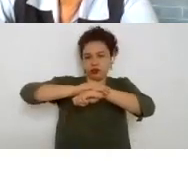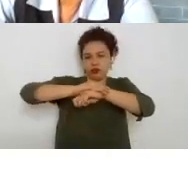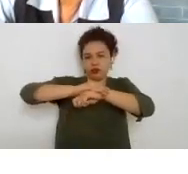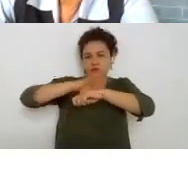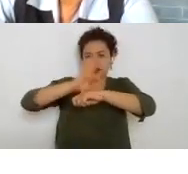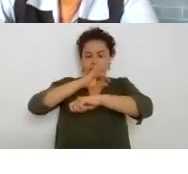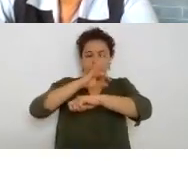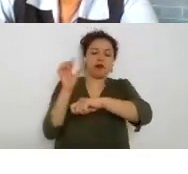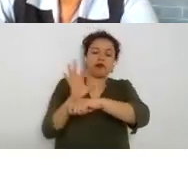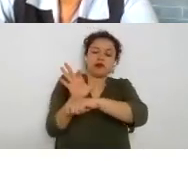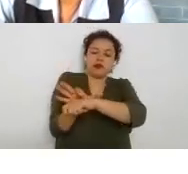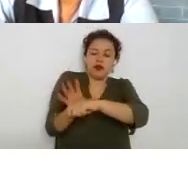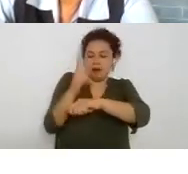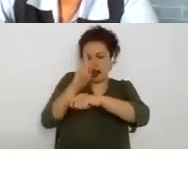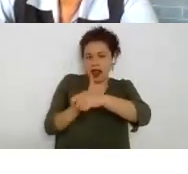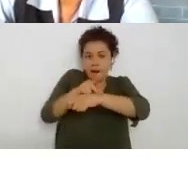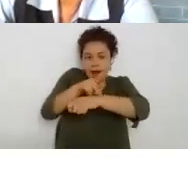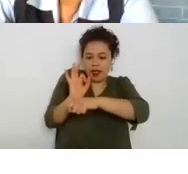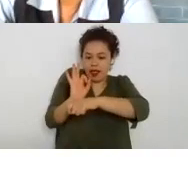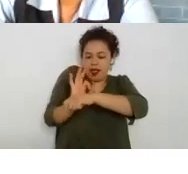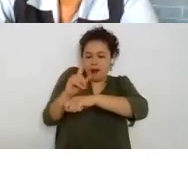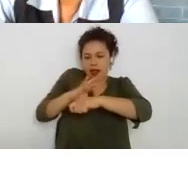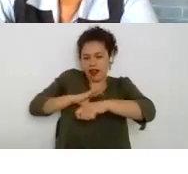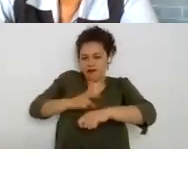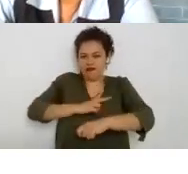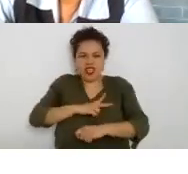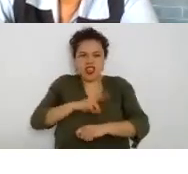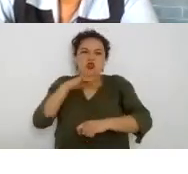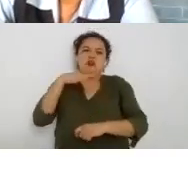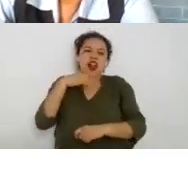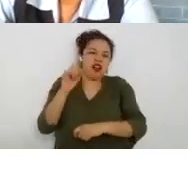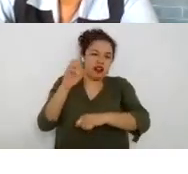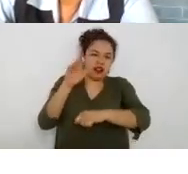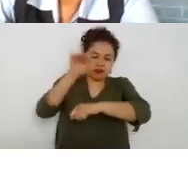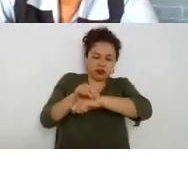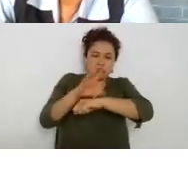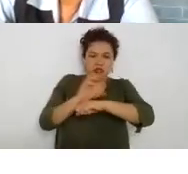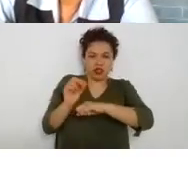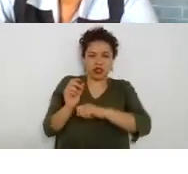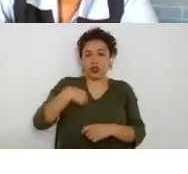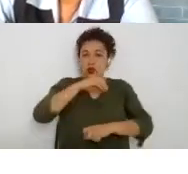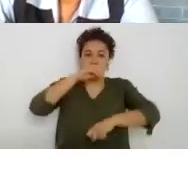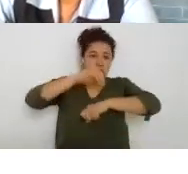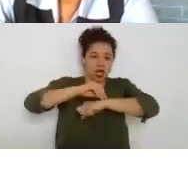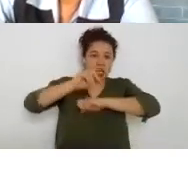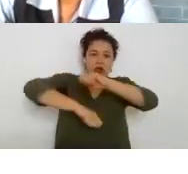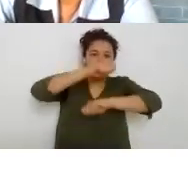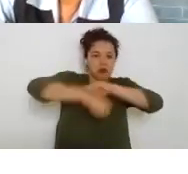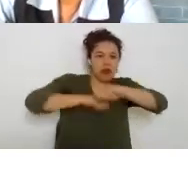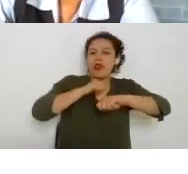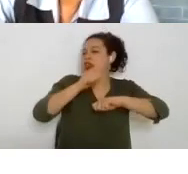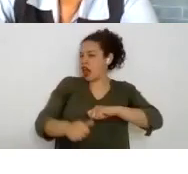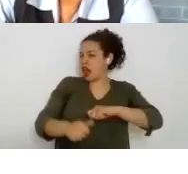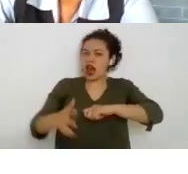para así proteger la piel de agentes externos, ¿de acuerdo? Aquí no vamos a aplicar ningún tipo de vendaje, ningún